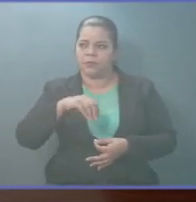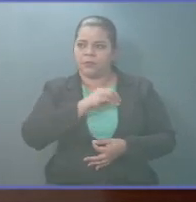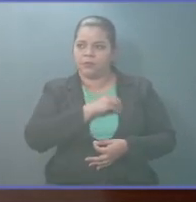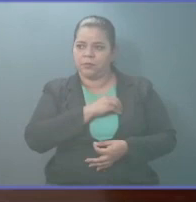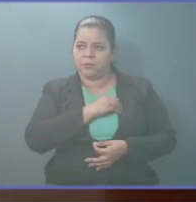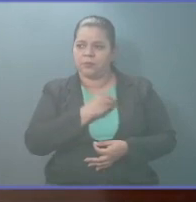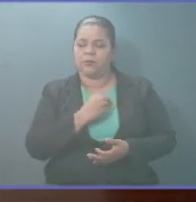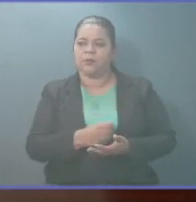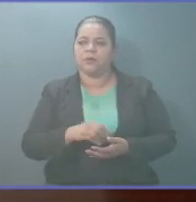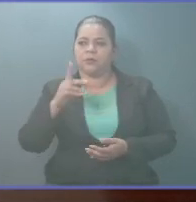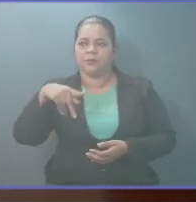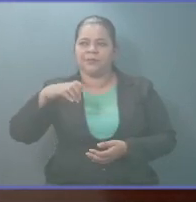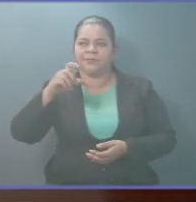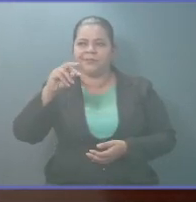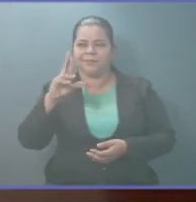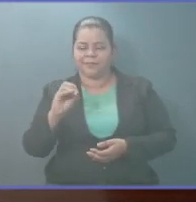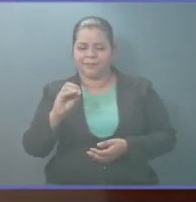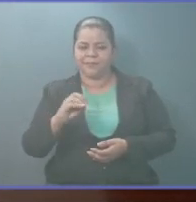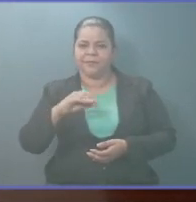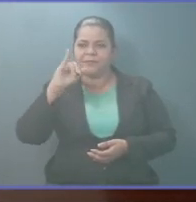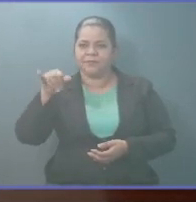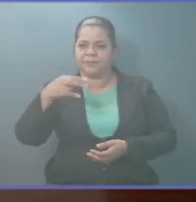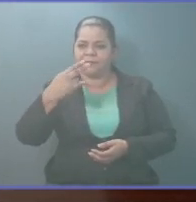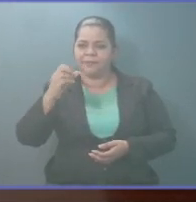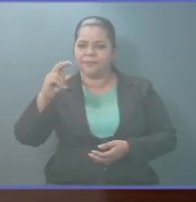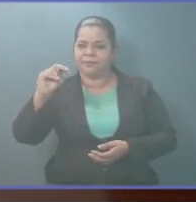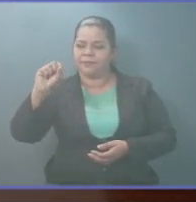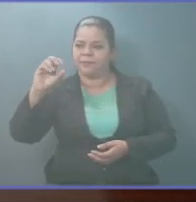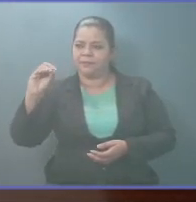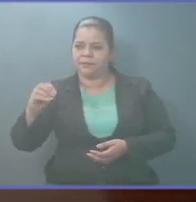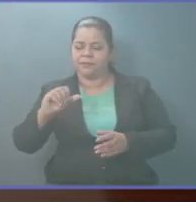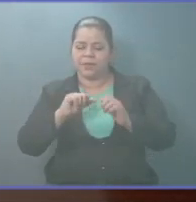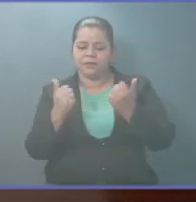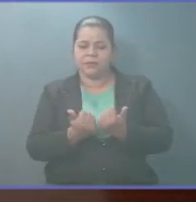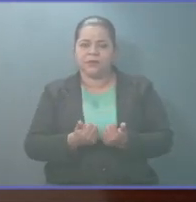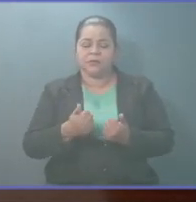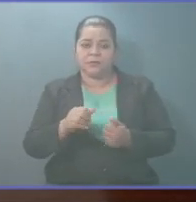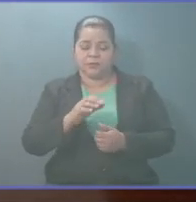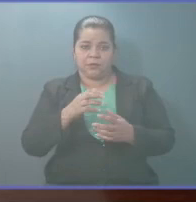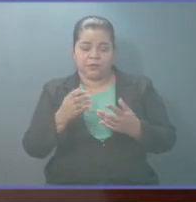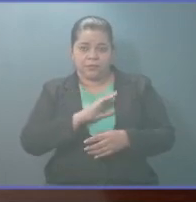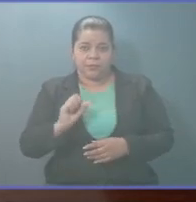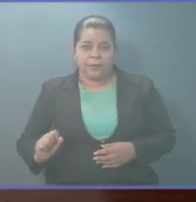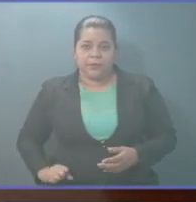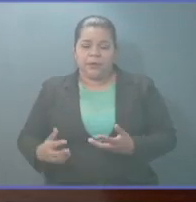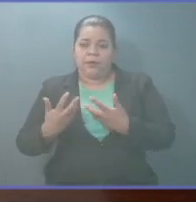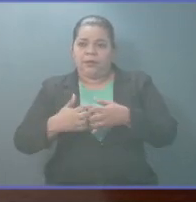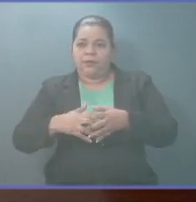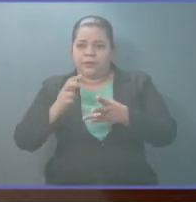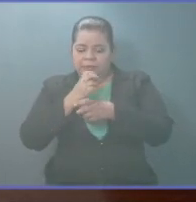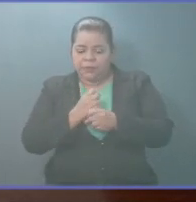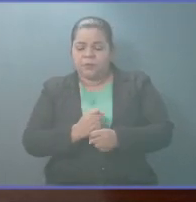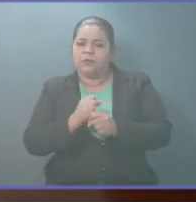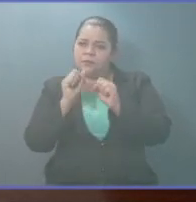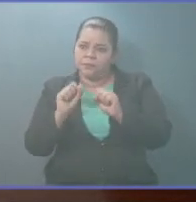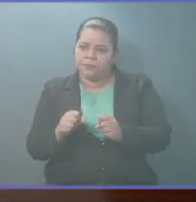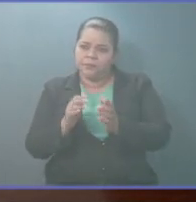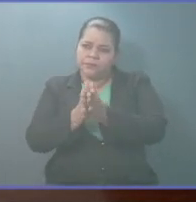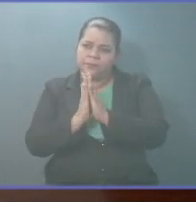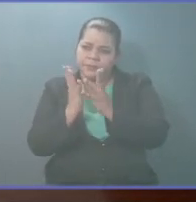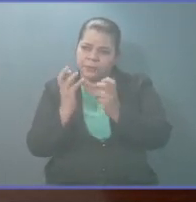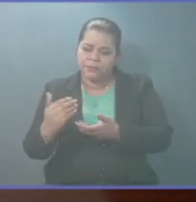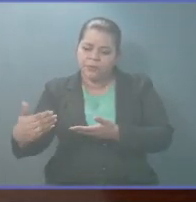incumplan con las disposiciones de esta ley, pero honestamente, si ya hemos acordado superar esa observación, prácticamente no